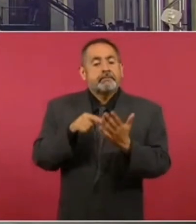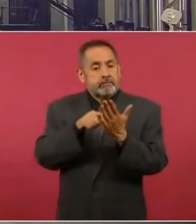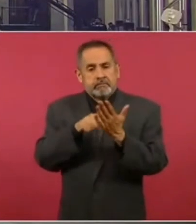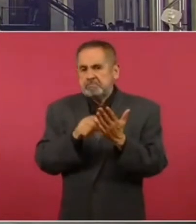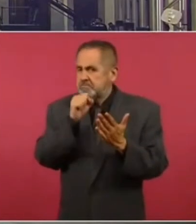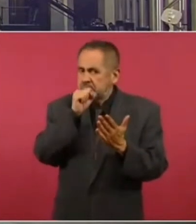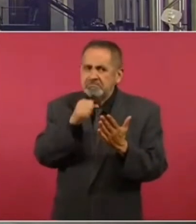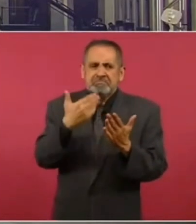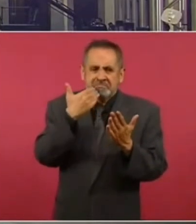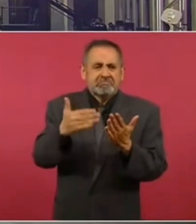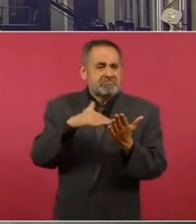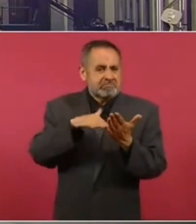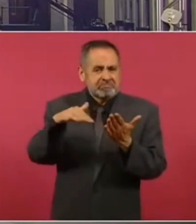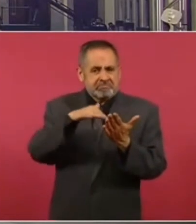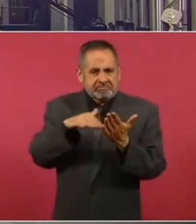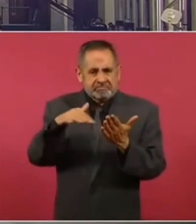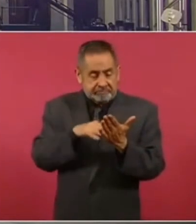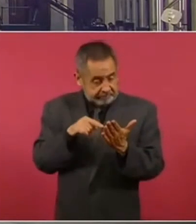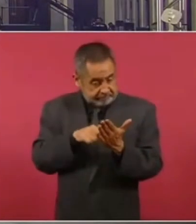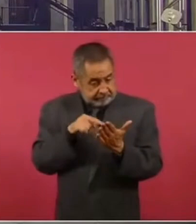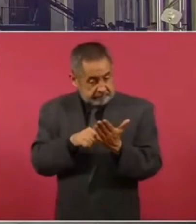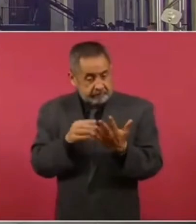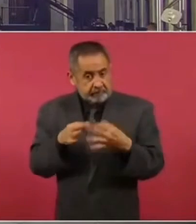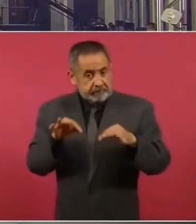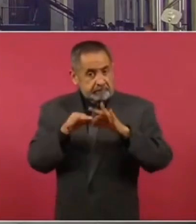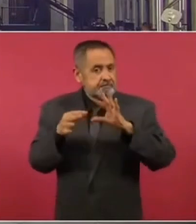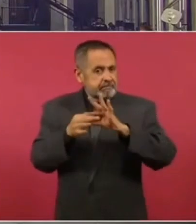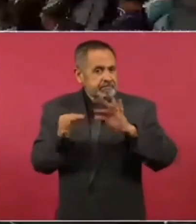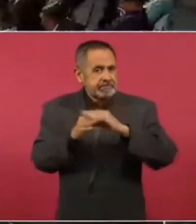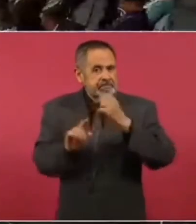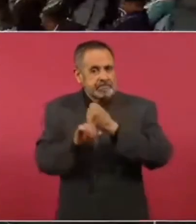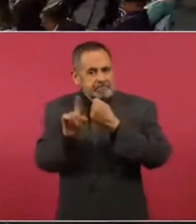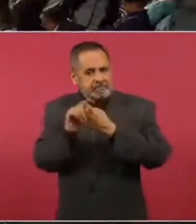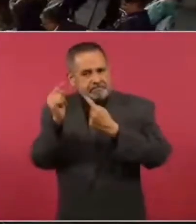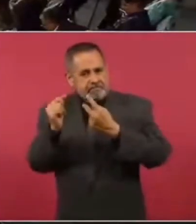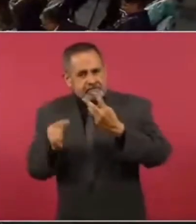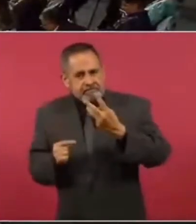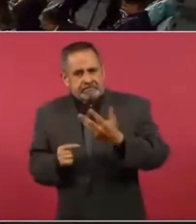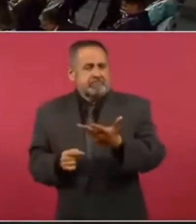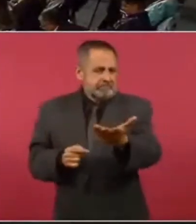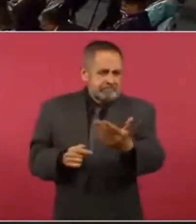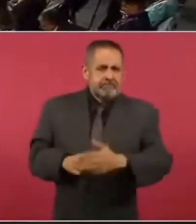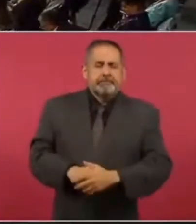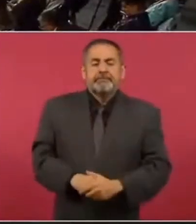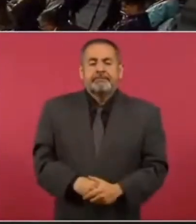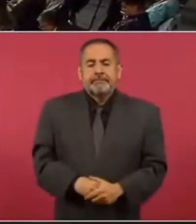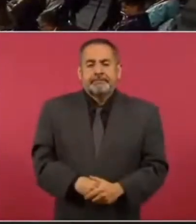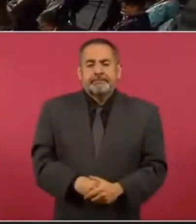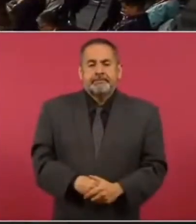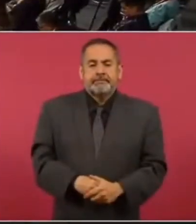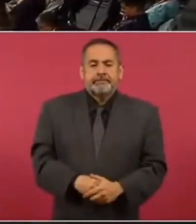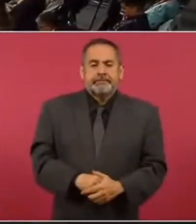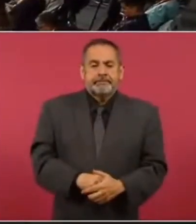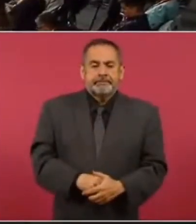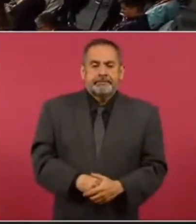bueno este libro porque habla de todos estos problemas nacionales. Bueno,